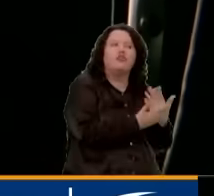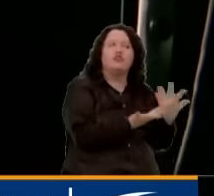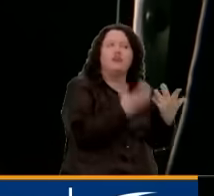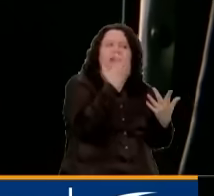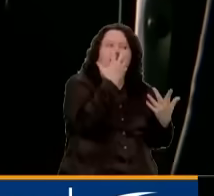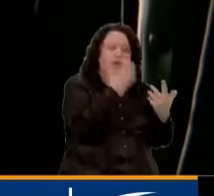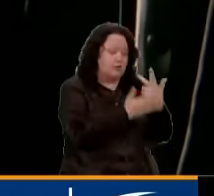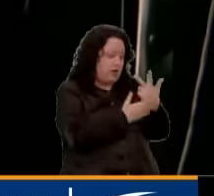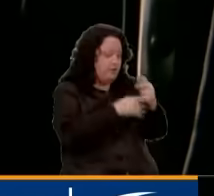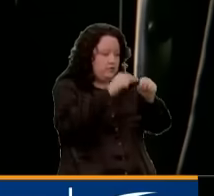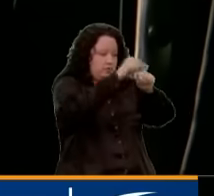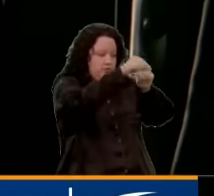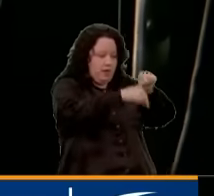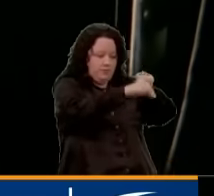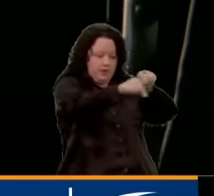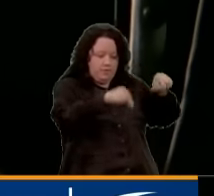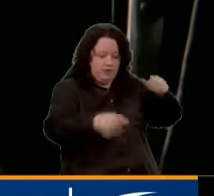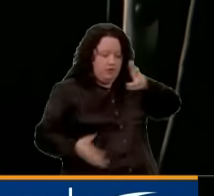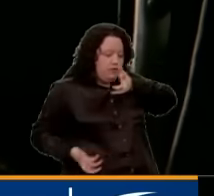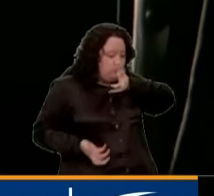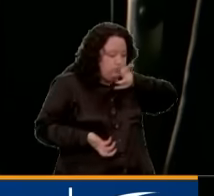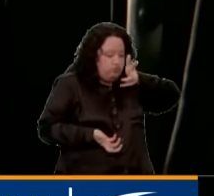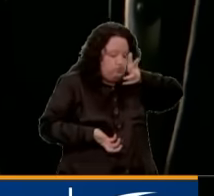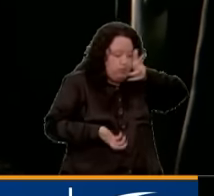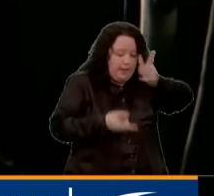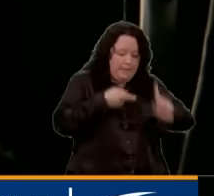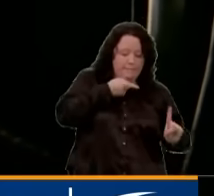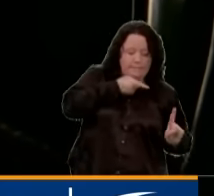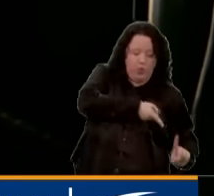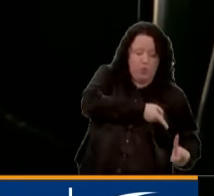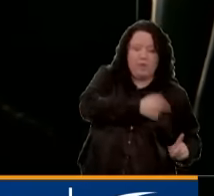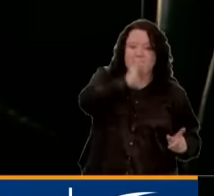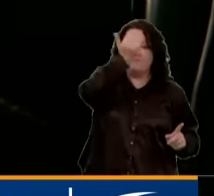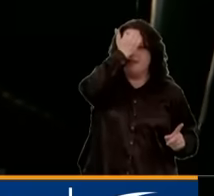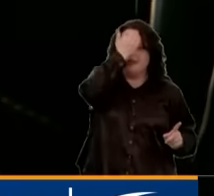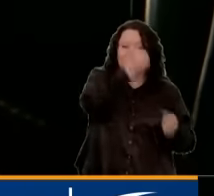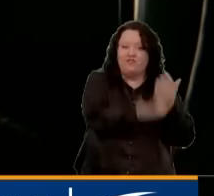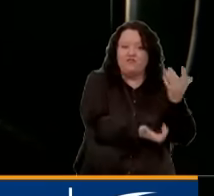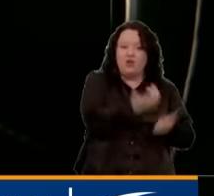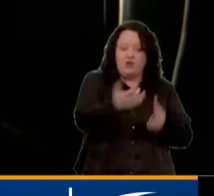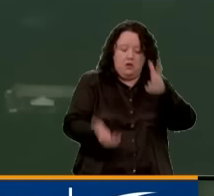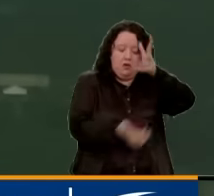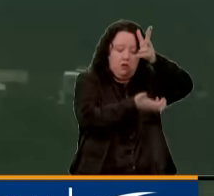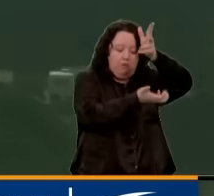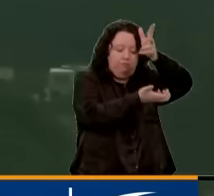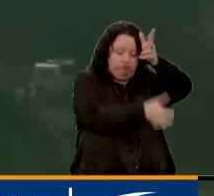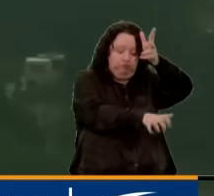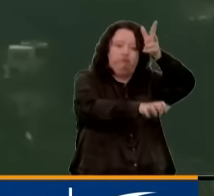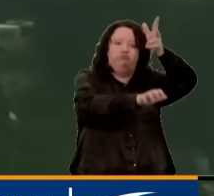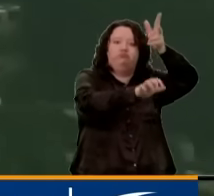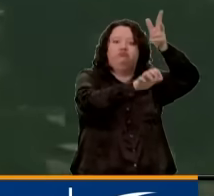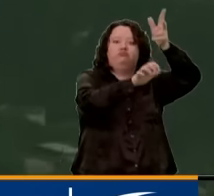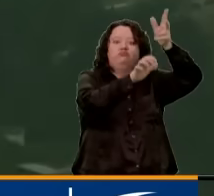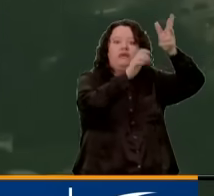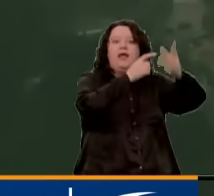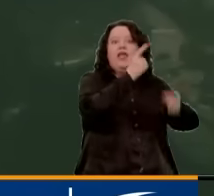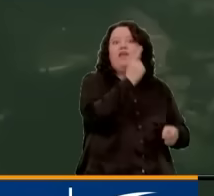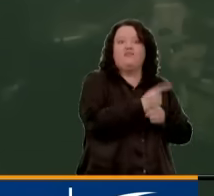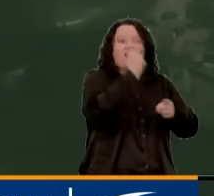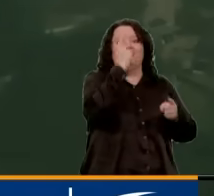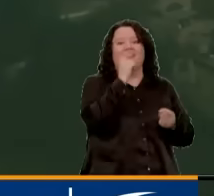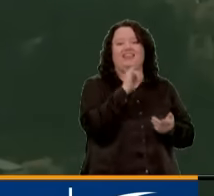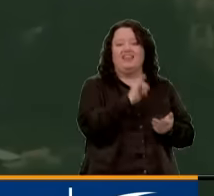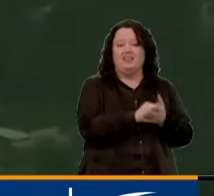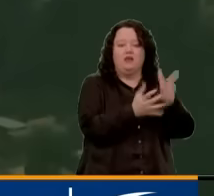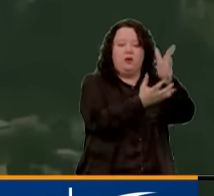calientes, en el aire vemos el fuego, atacamos directamente la raíz del fuego para así poder hacer una descarga efectiva y se lleve a cabo